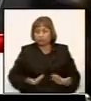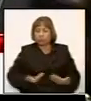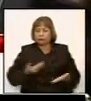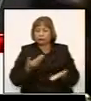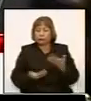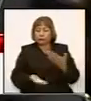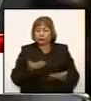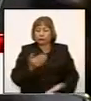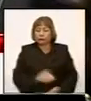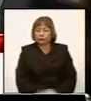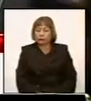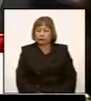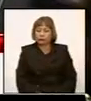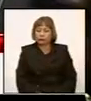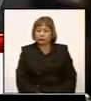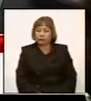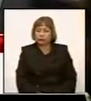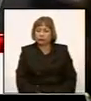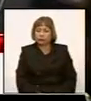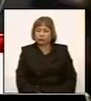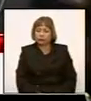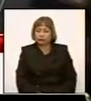haber en todo.